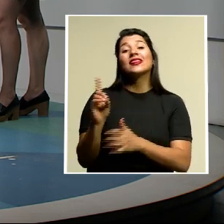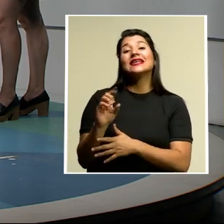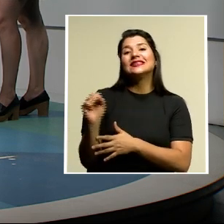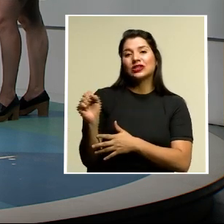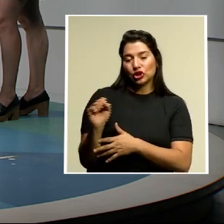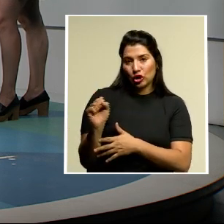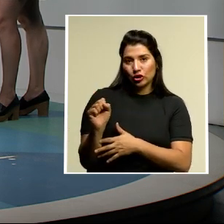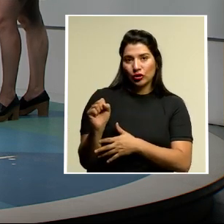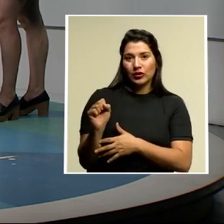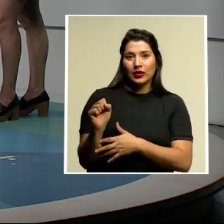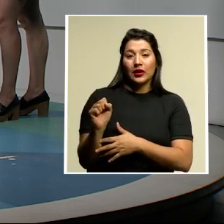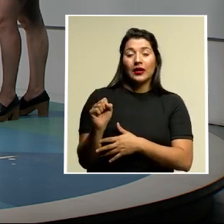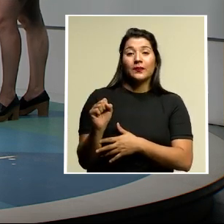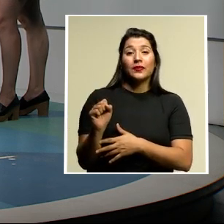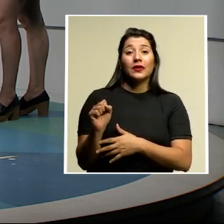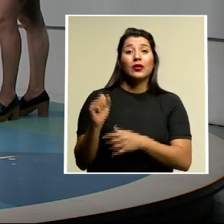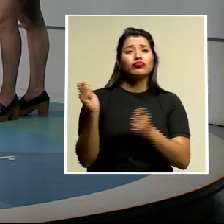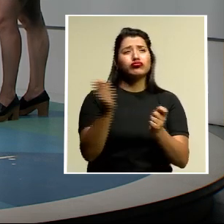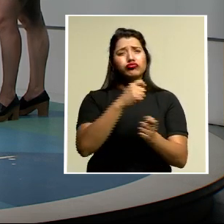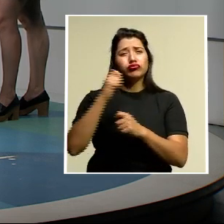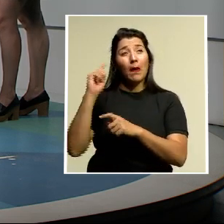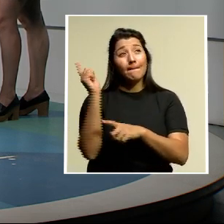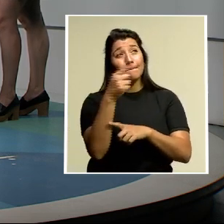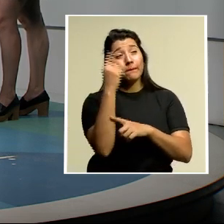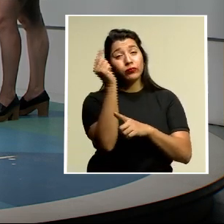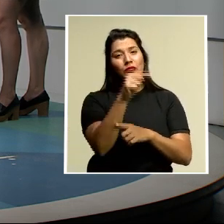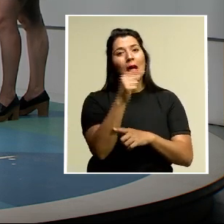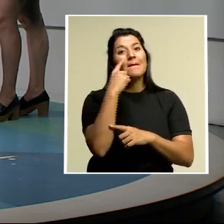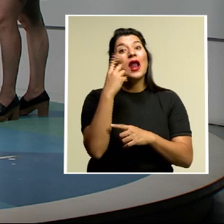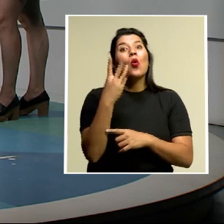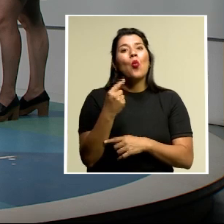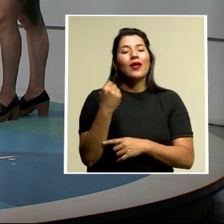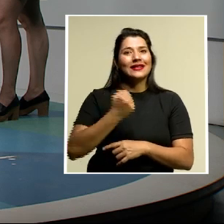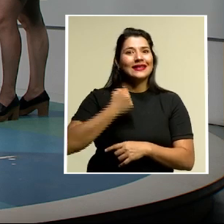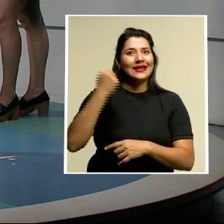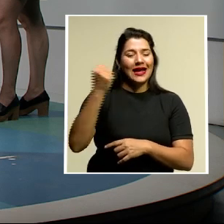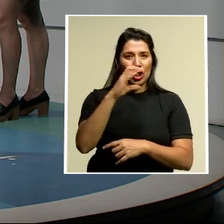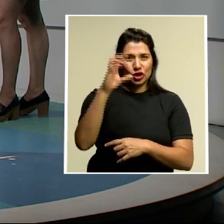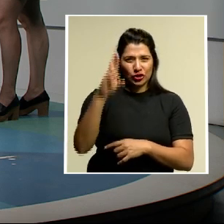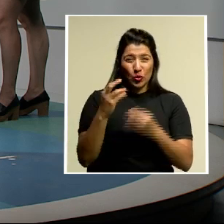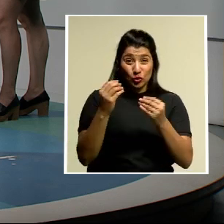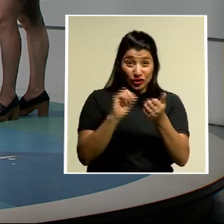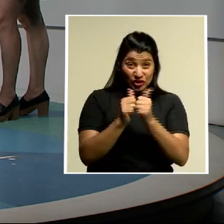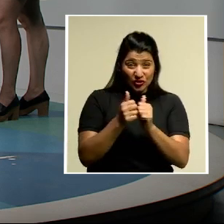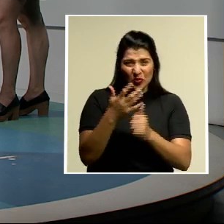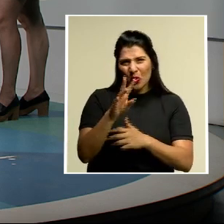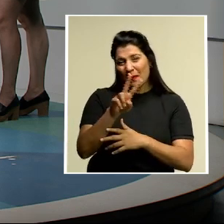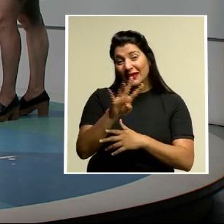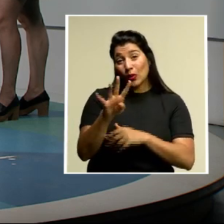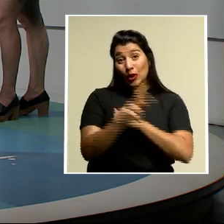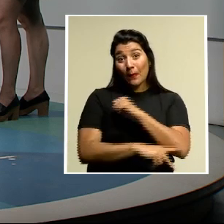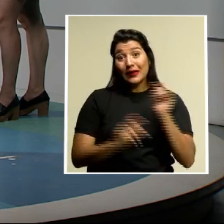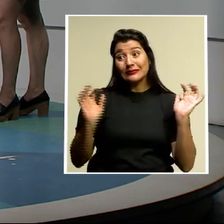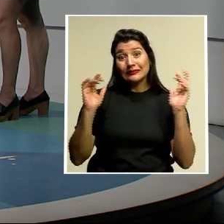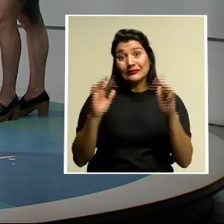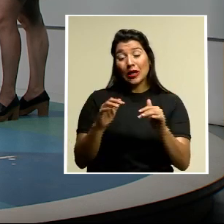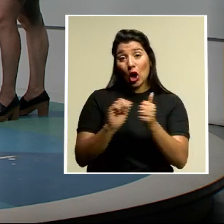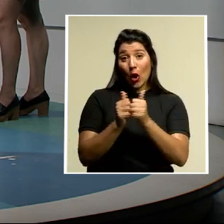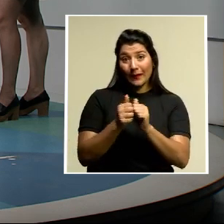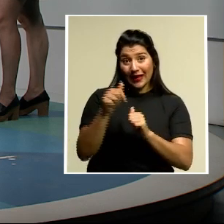estadio. Brasil es un lugar de fútbol. Brasil es un país de fútbol, entonces traer los partidos de regreso